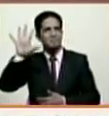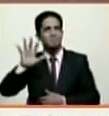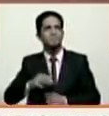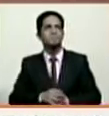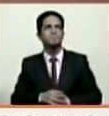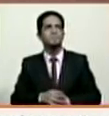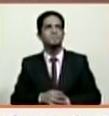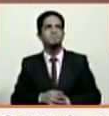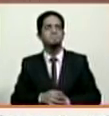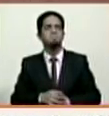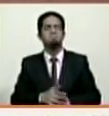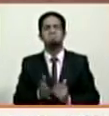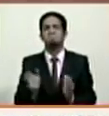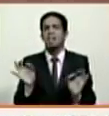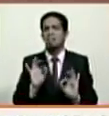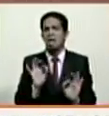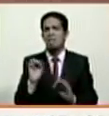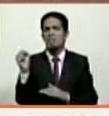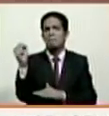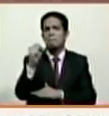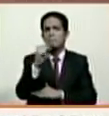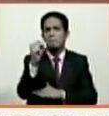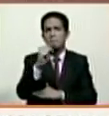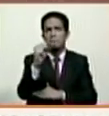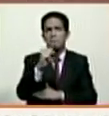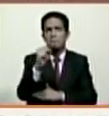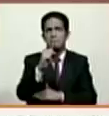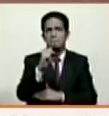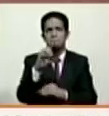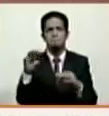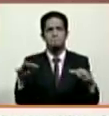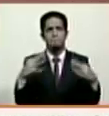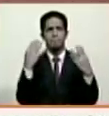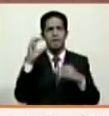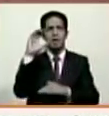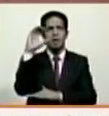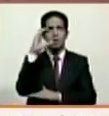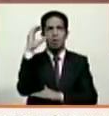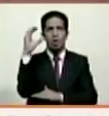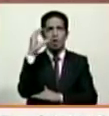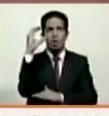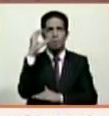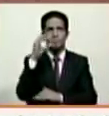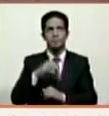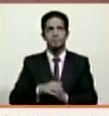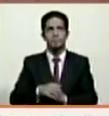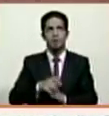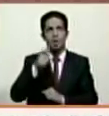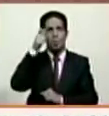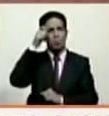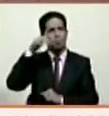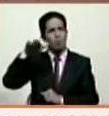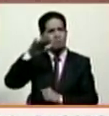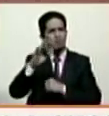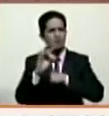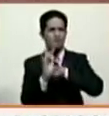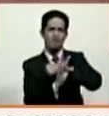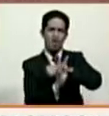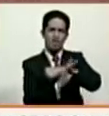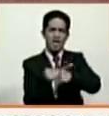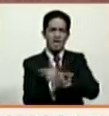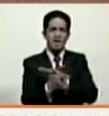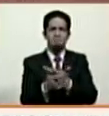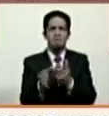pareciera que nadie atiende al pueblo de Colombia, específicamente a los pueblos fronterizos de Colombia. Que